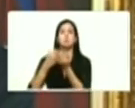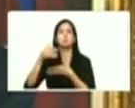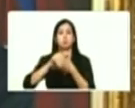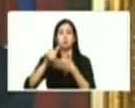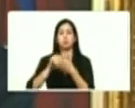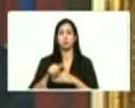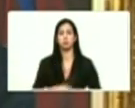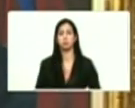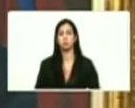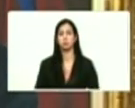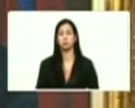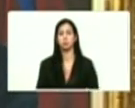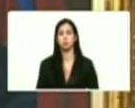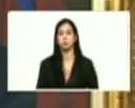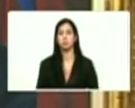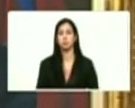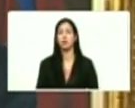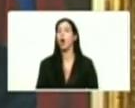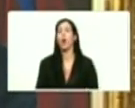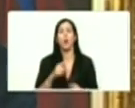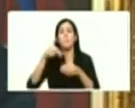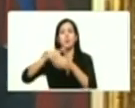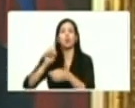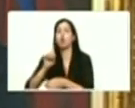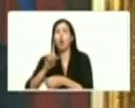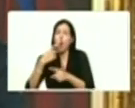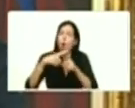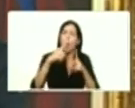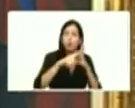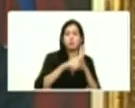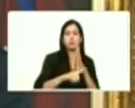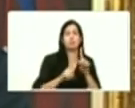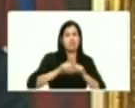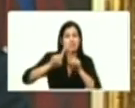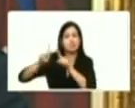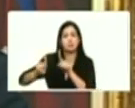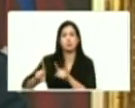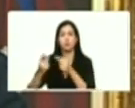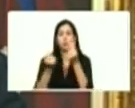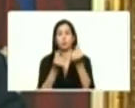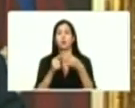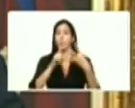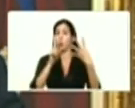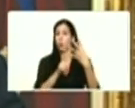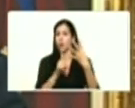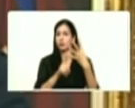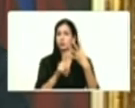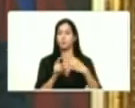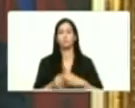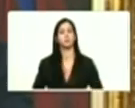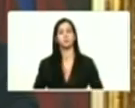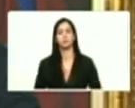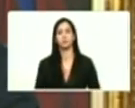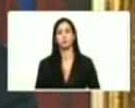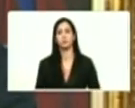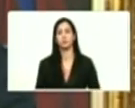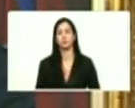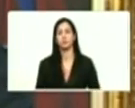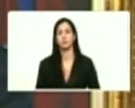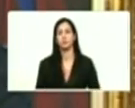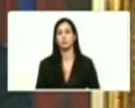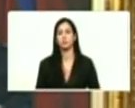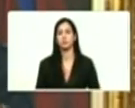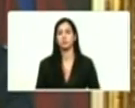exportaciones no petroleras producto de la diversificación económica en cuarto lugar la